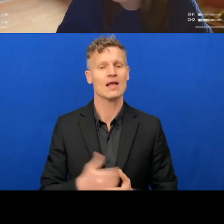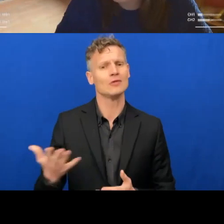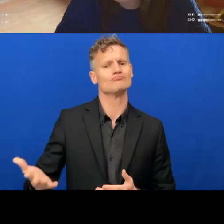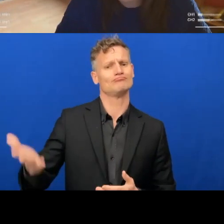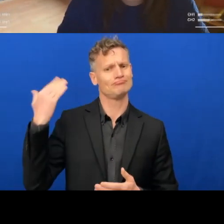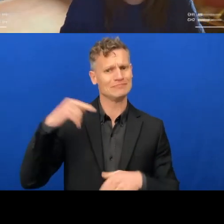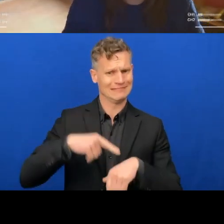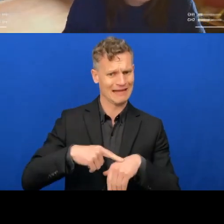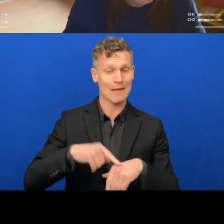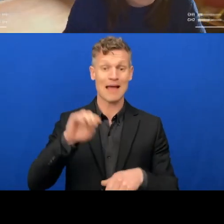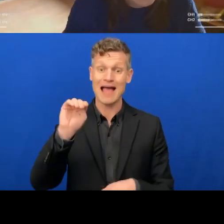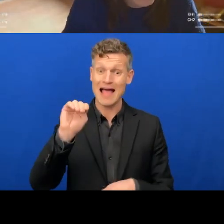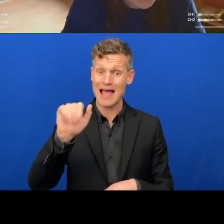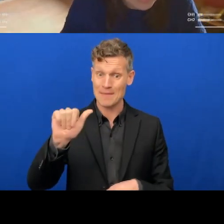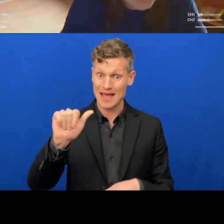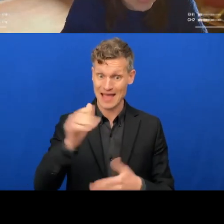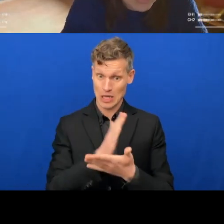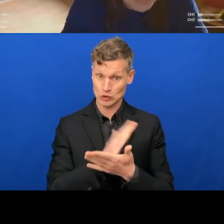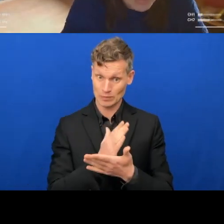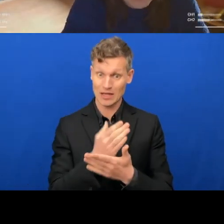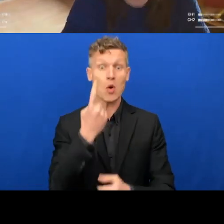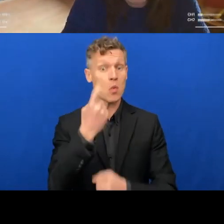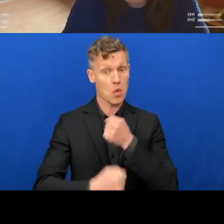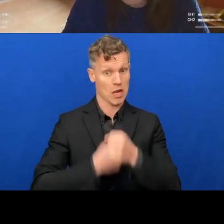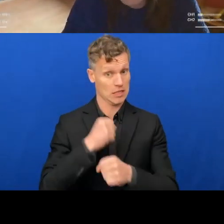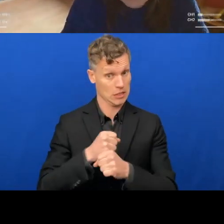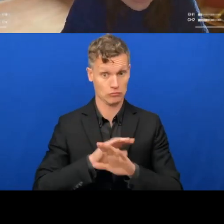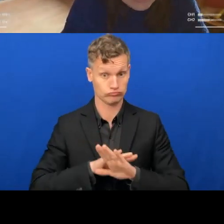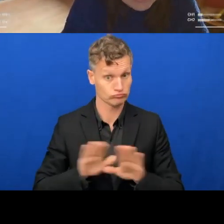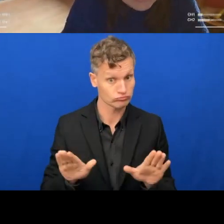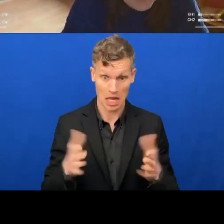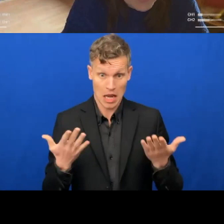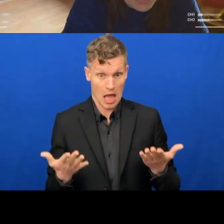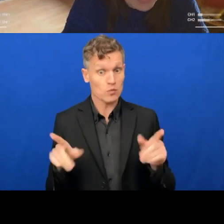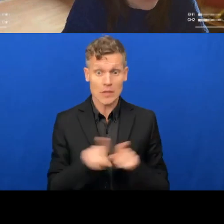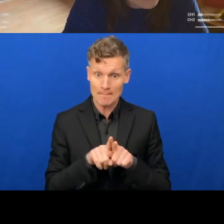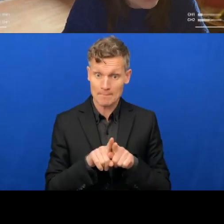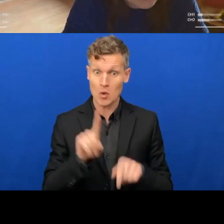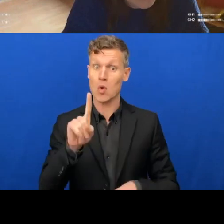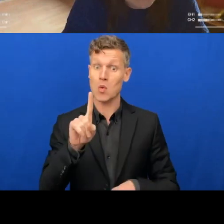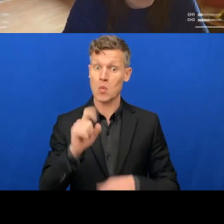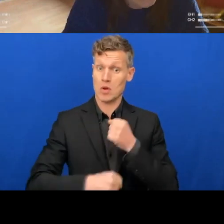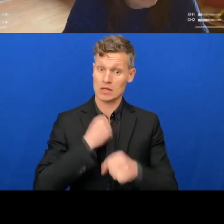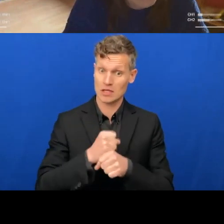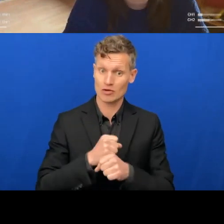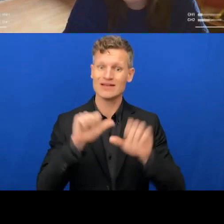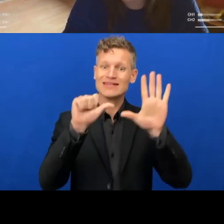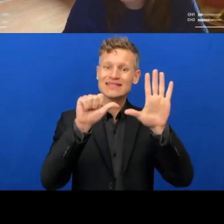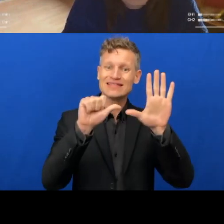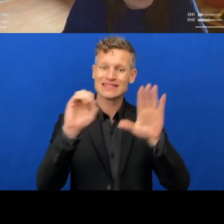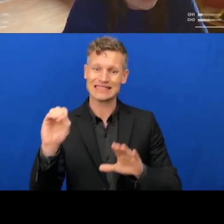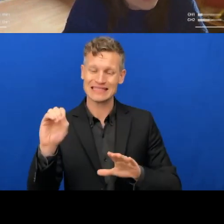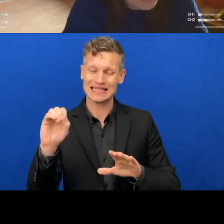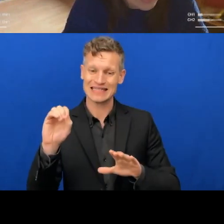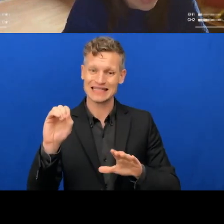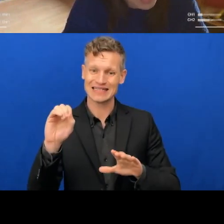en aquel entonces, la maestría en interpretación era de 1 año. Bueno, sigue siendo de 1 año, consta de 60